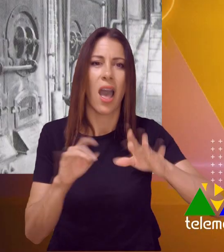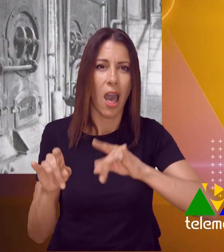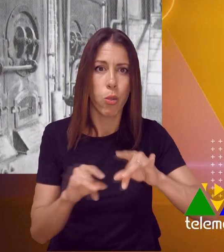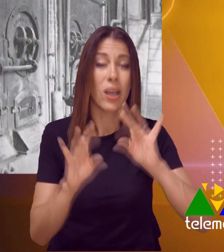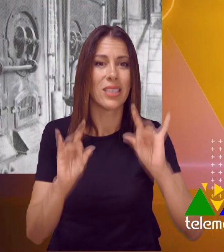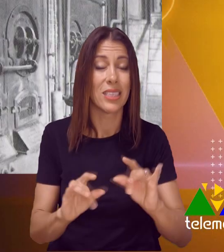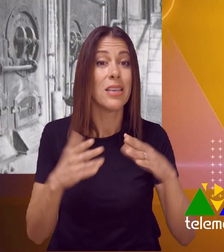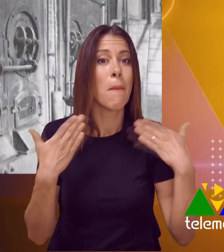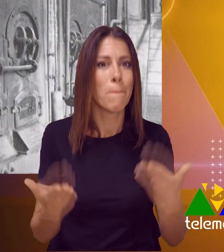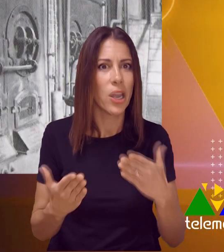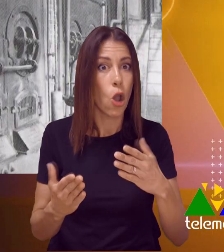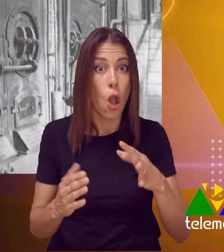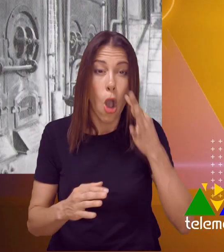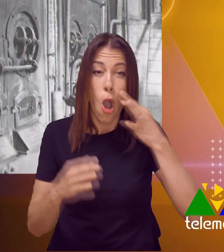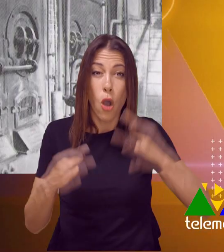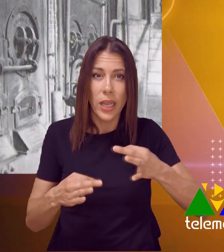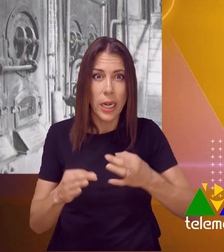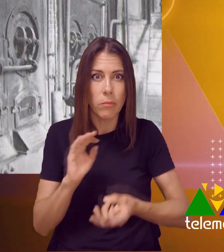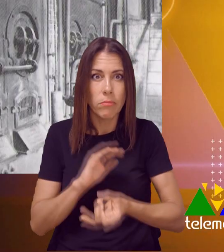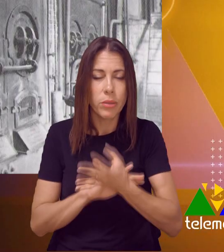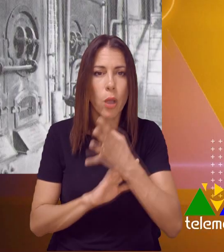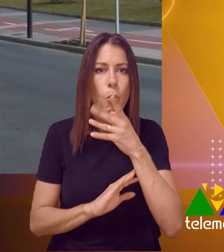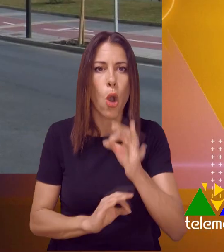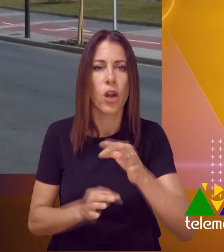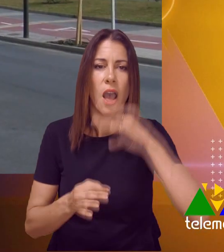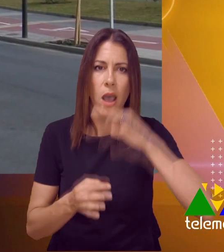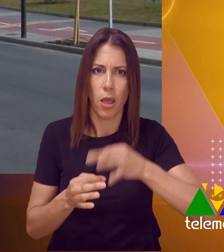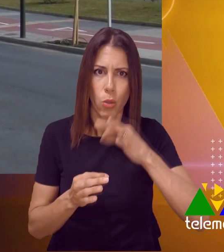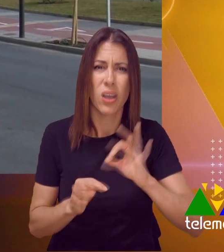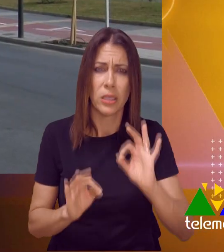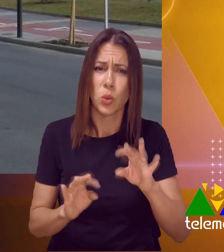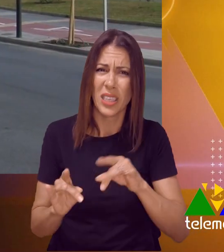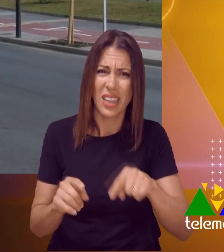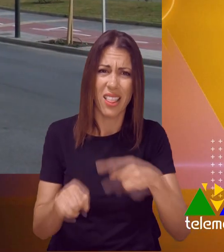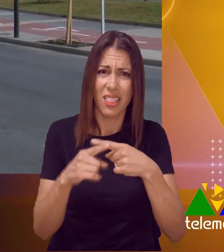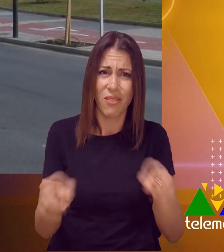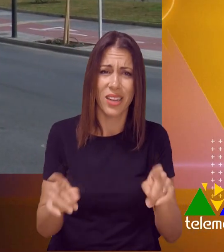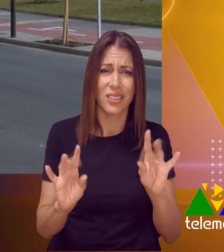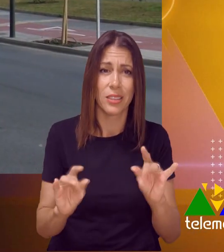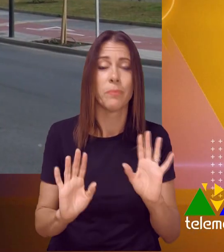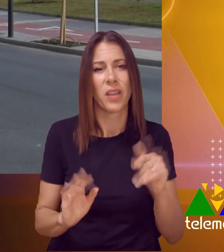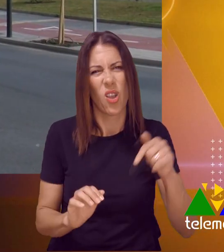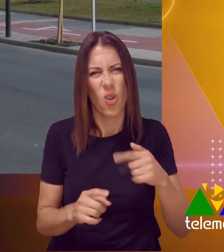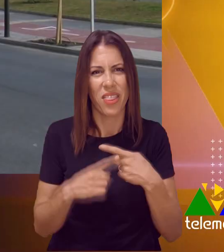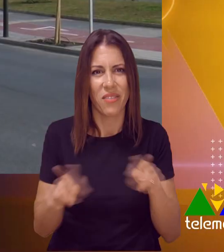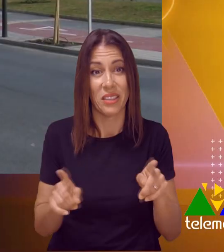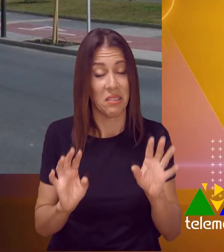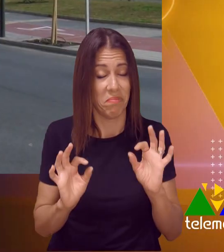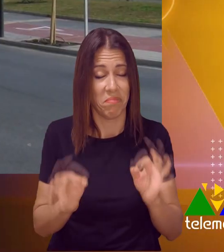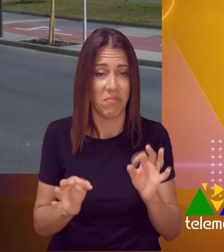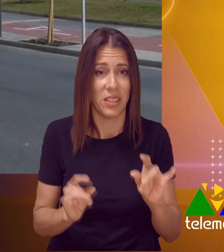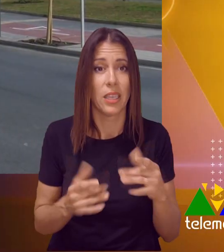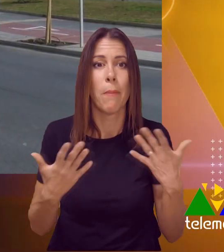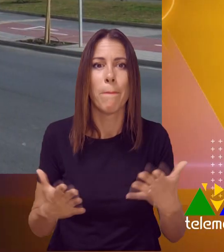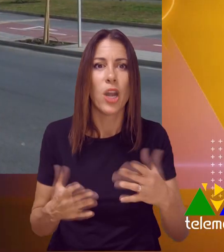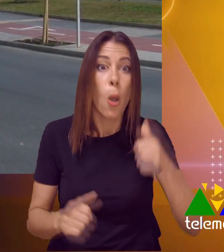pero originariamente eran zonas de viña, de regadío, zonas de secano, de viña. Una tierra diferente. Y tal, la tierra hoy distinta, sería distinta. Y